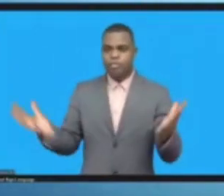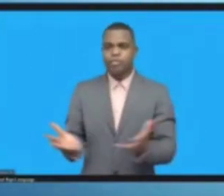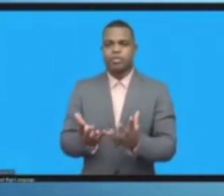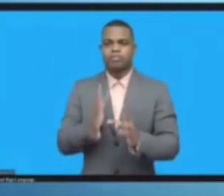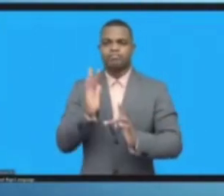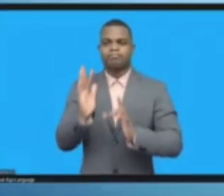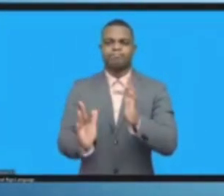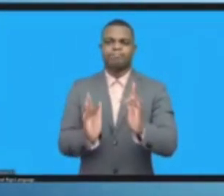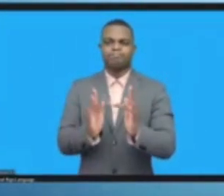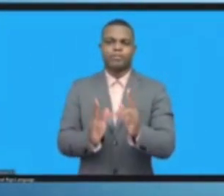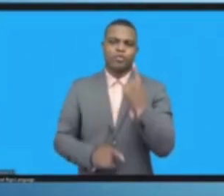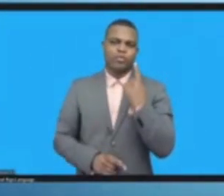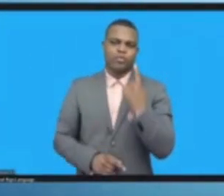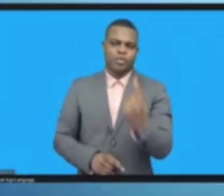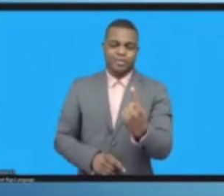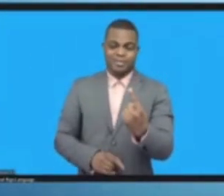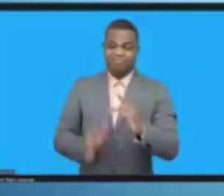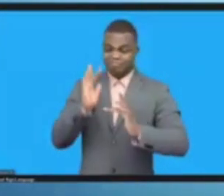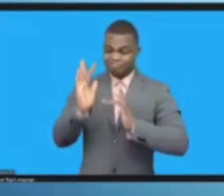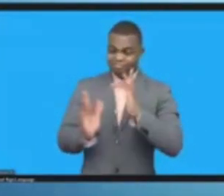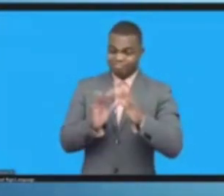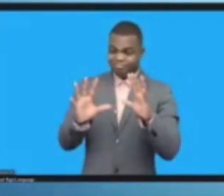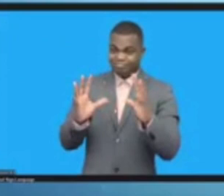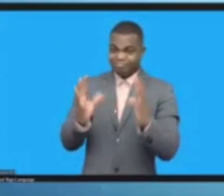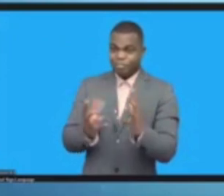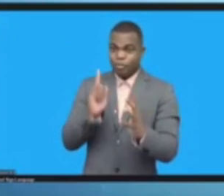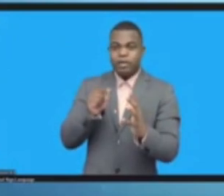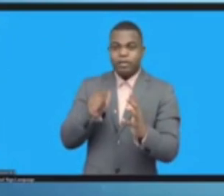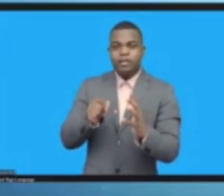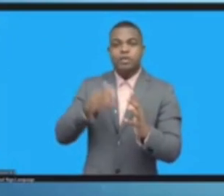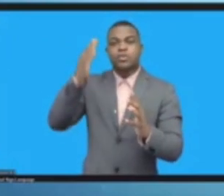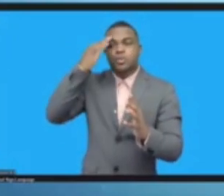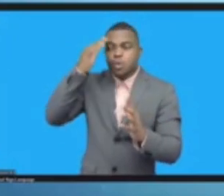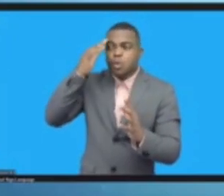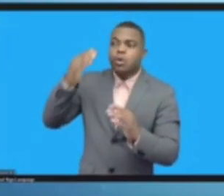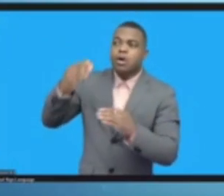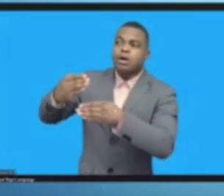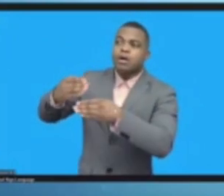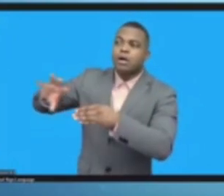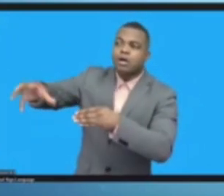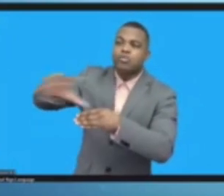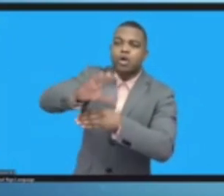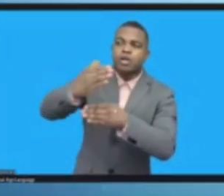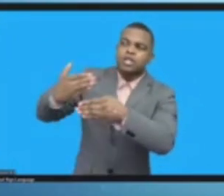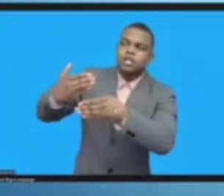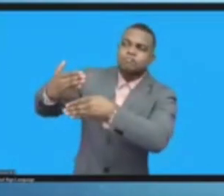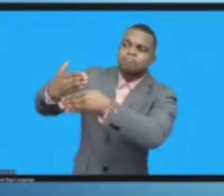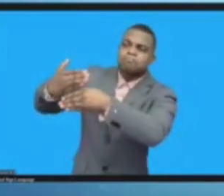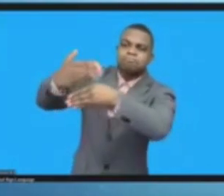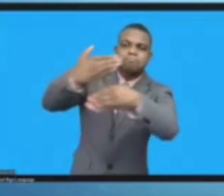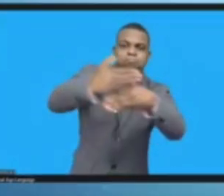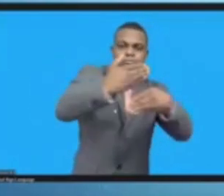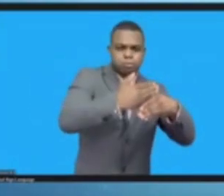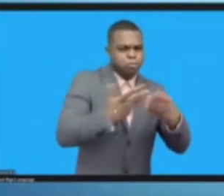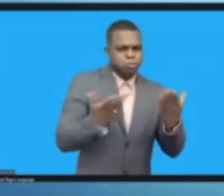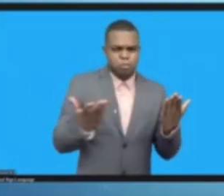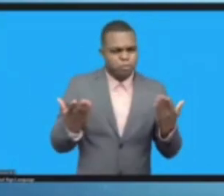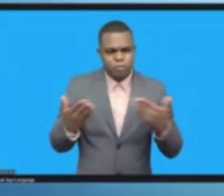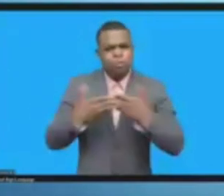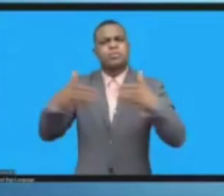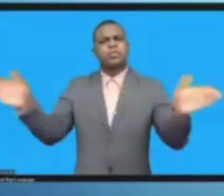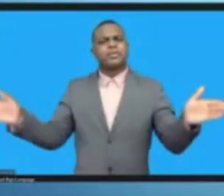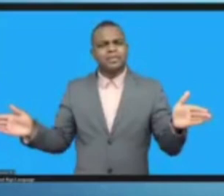que controle esto hemos visto intentos por gobiernos intentos de empresas por